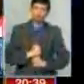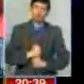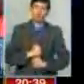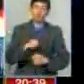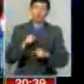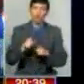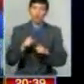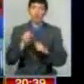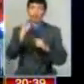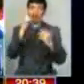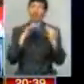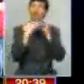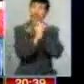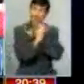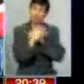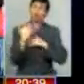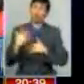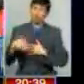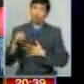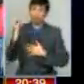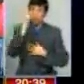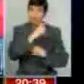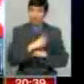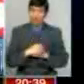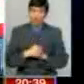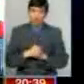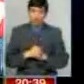gran parte del segundo tiempo.